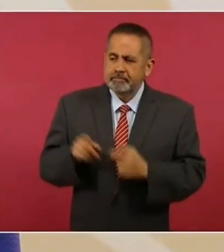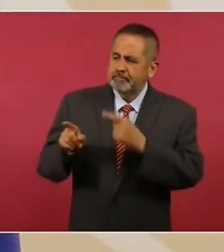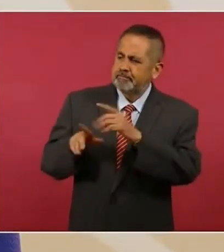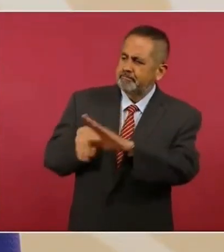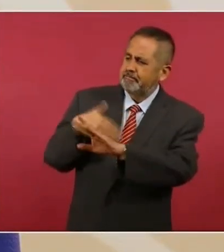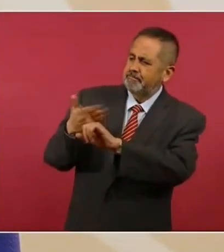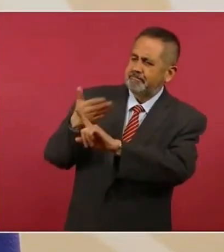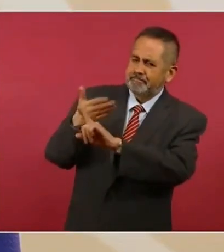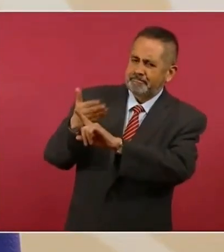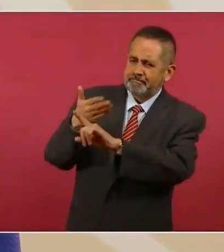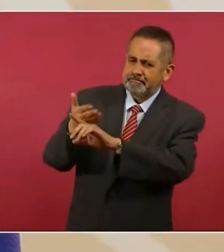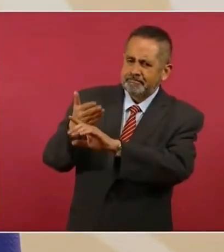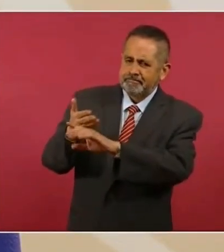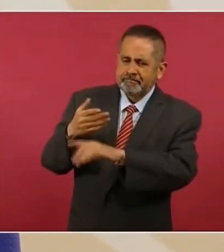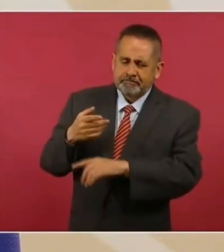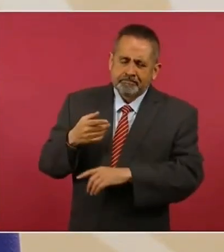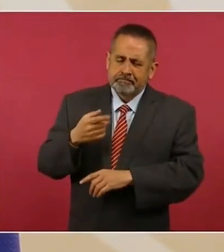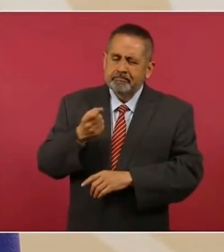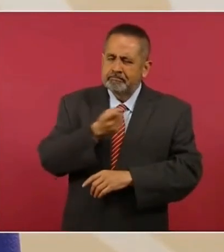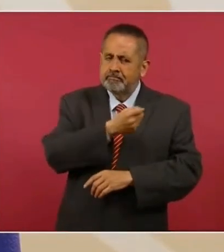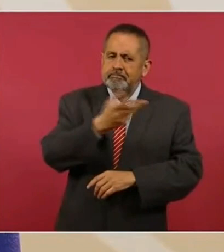atacarla.